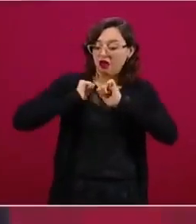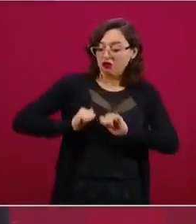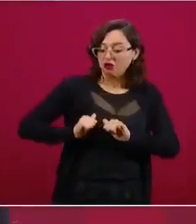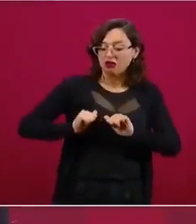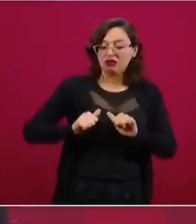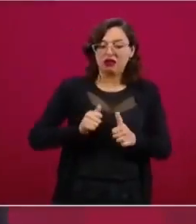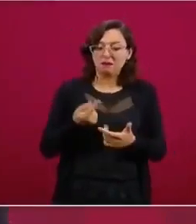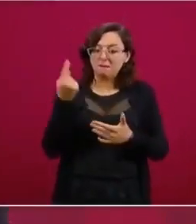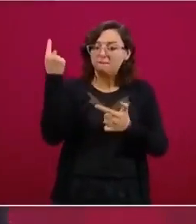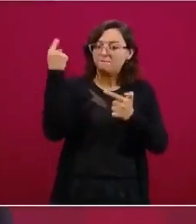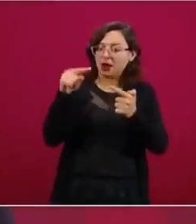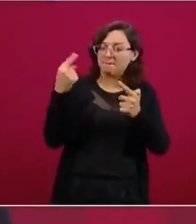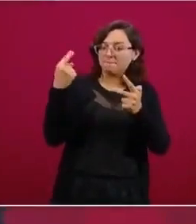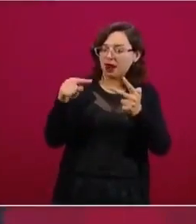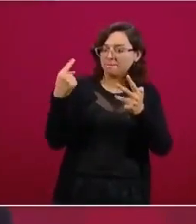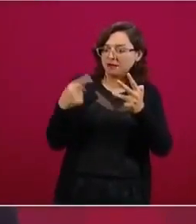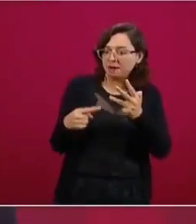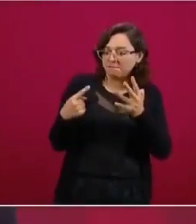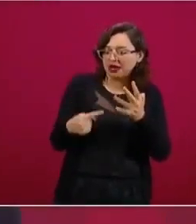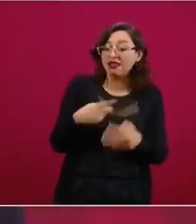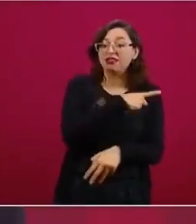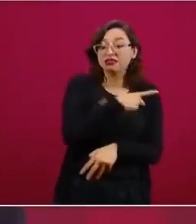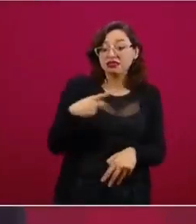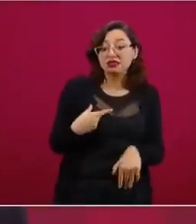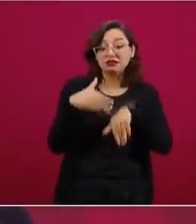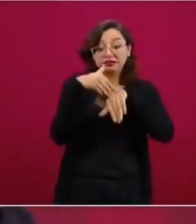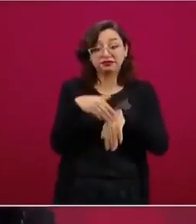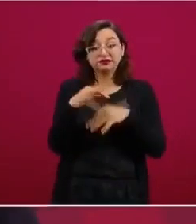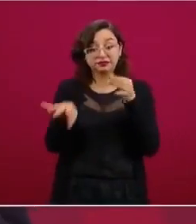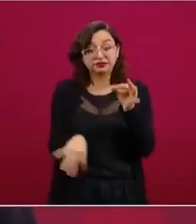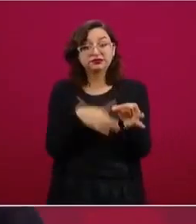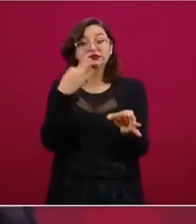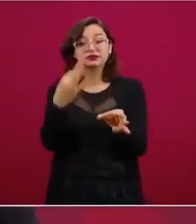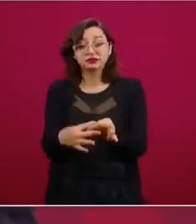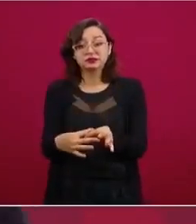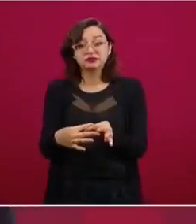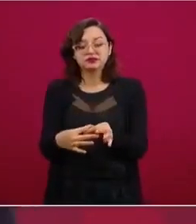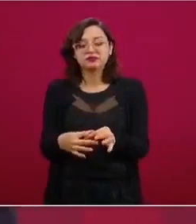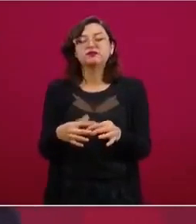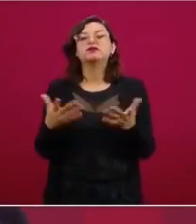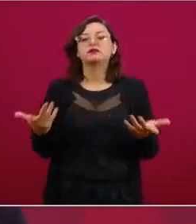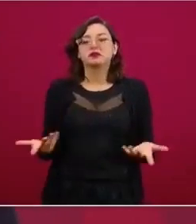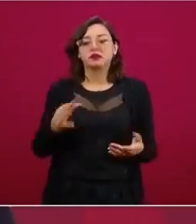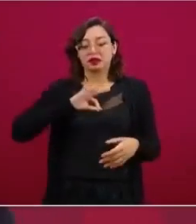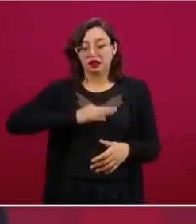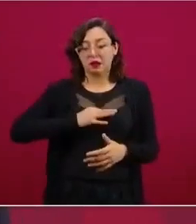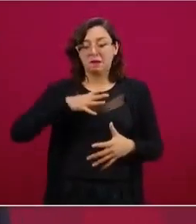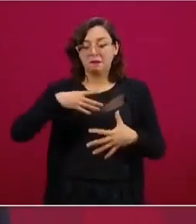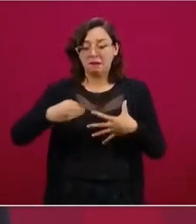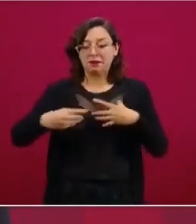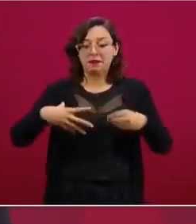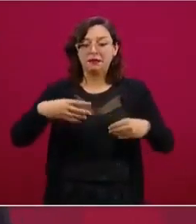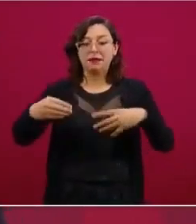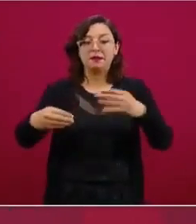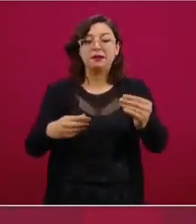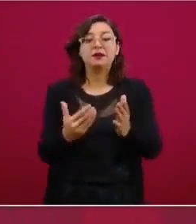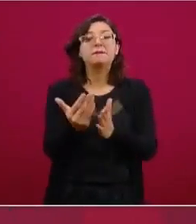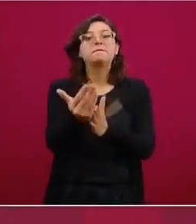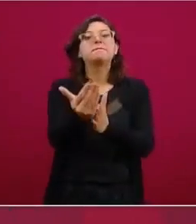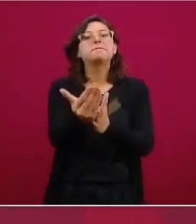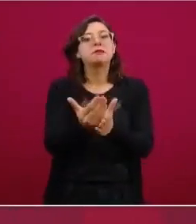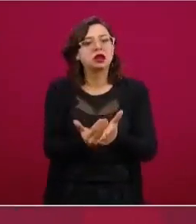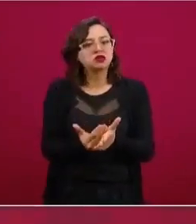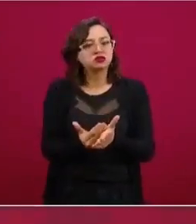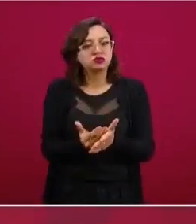Sanitaria Nacional. Entonces, si estas se cumplen, vamos a tener una reducción de los contagios, seguiremos